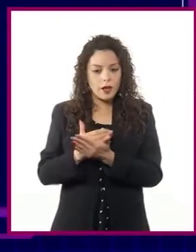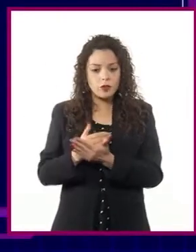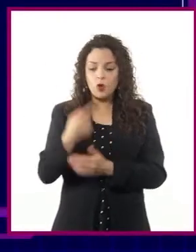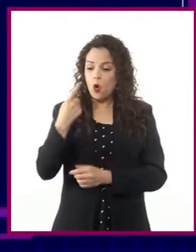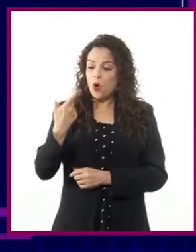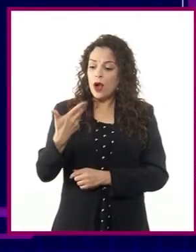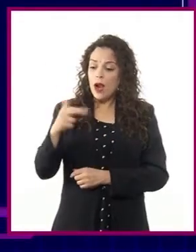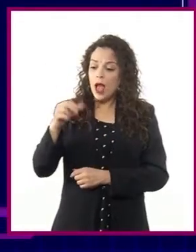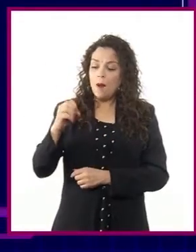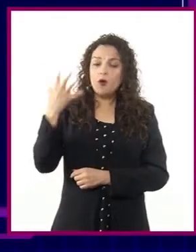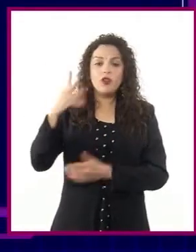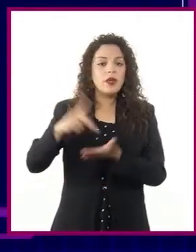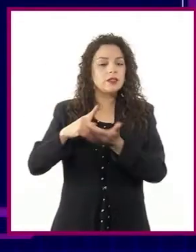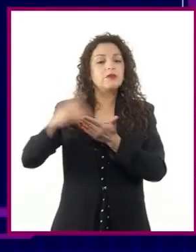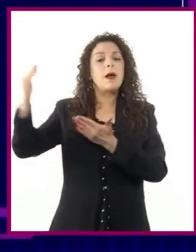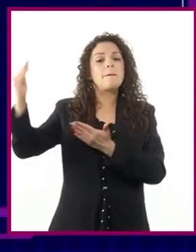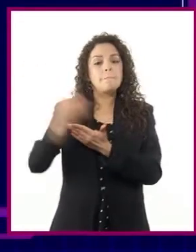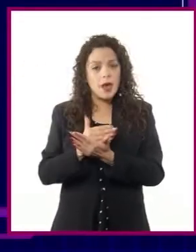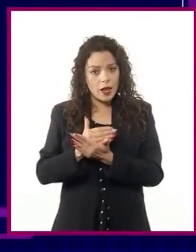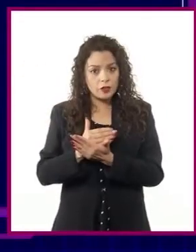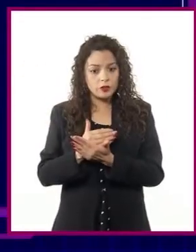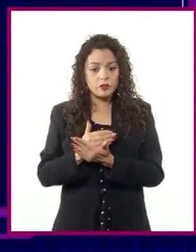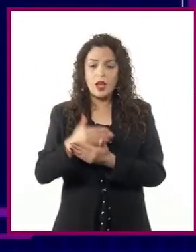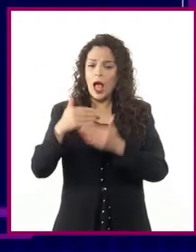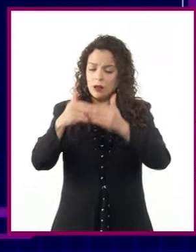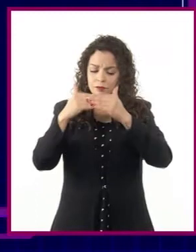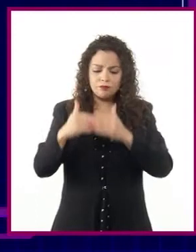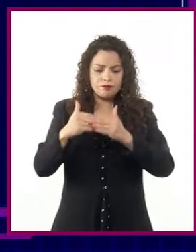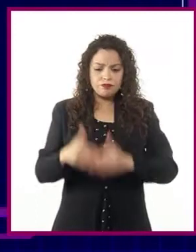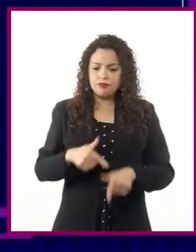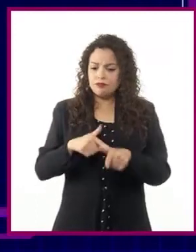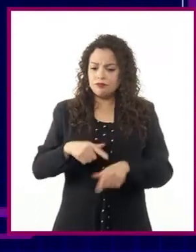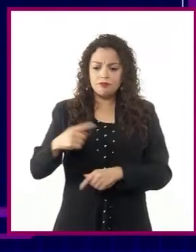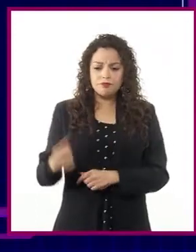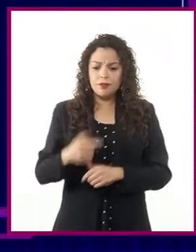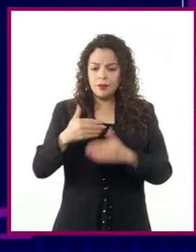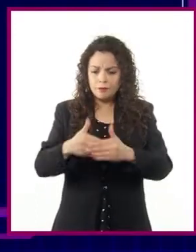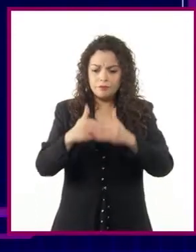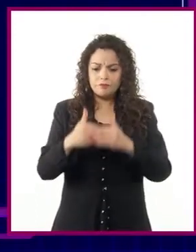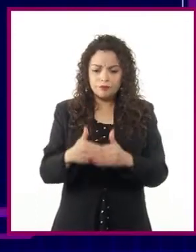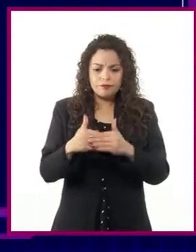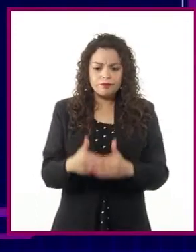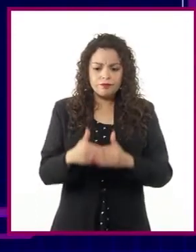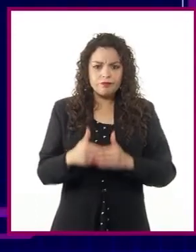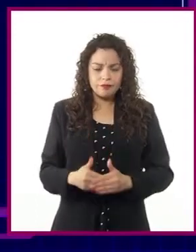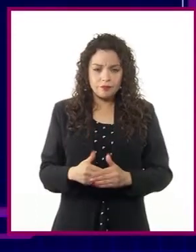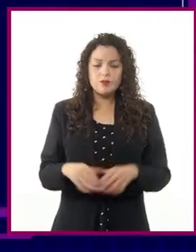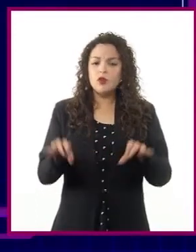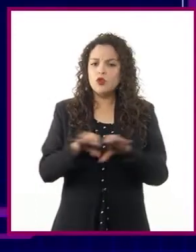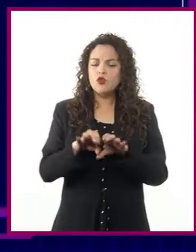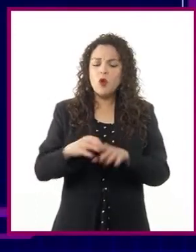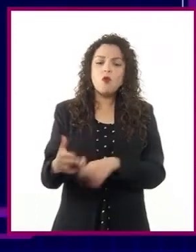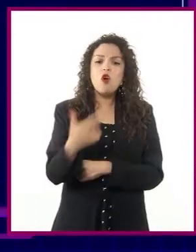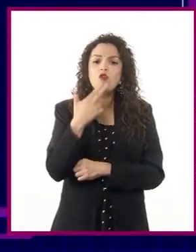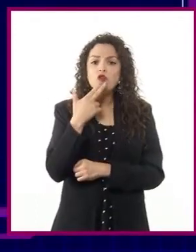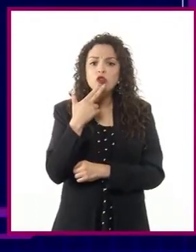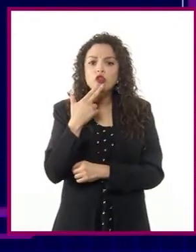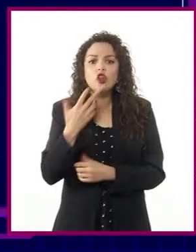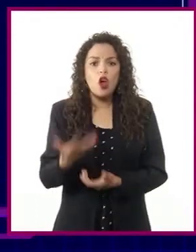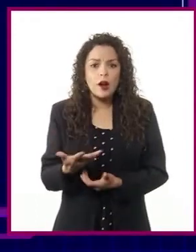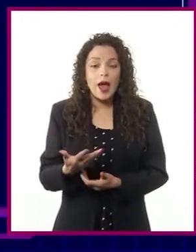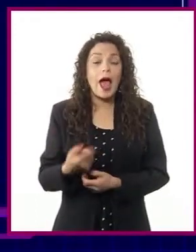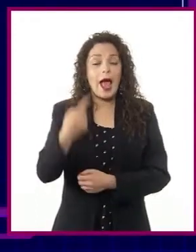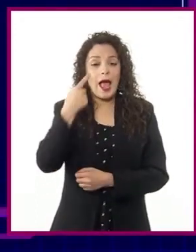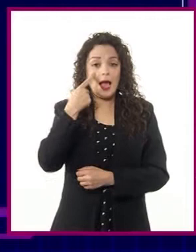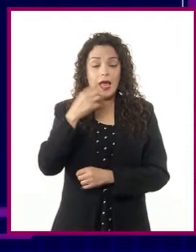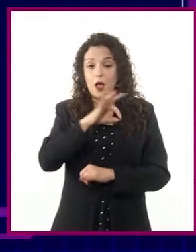es 10 veces menor que un decagramo y así sucesivamente. Funciona también si empezamos por la